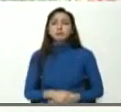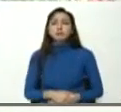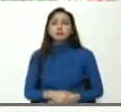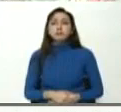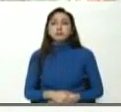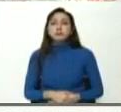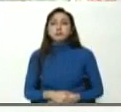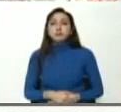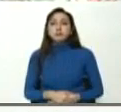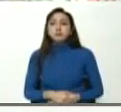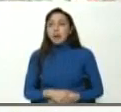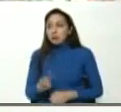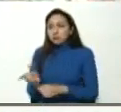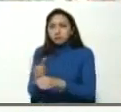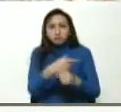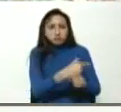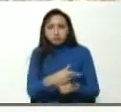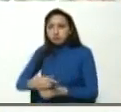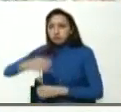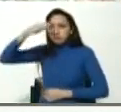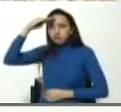arriba de un tanque